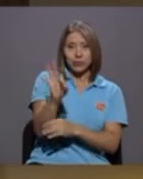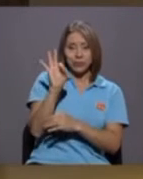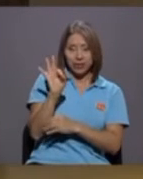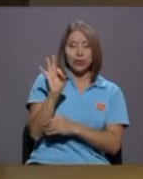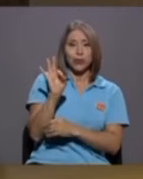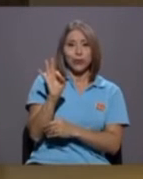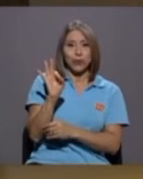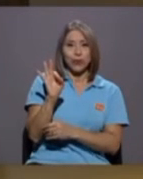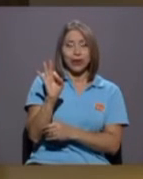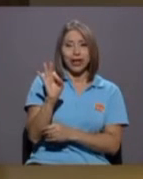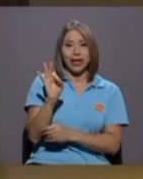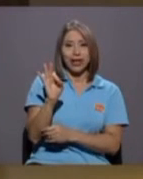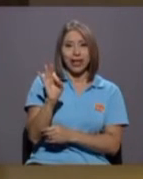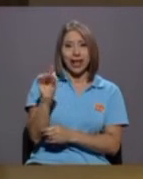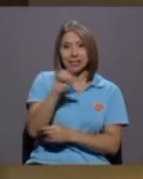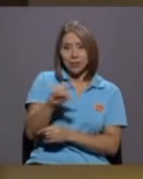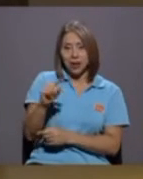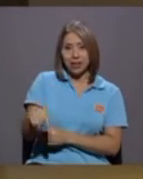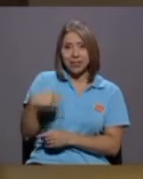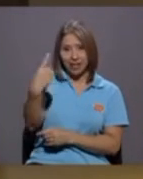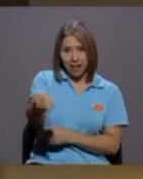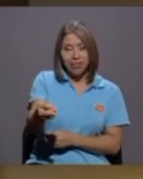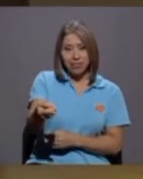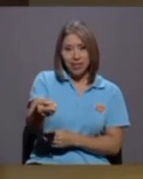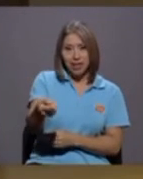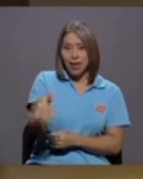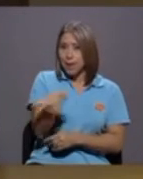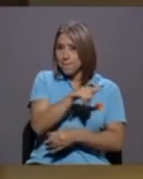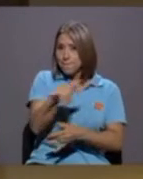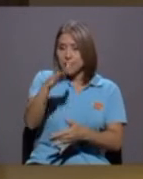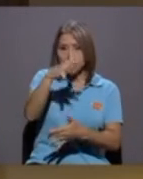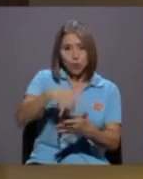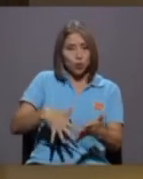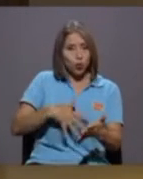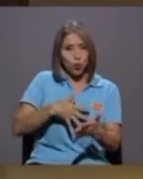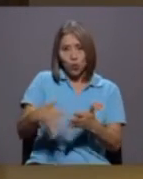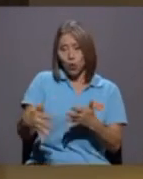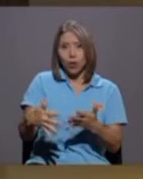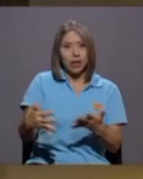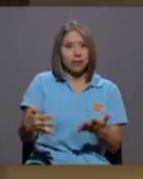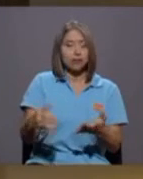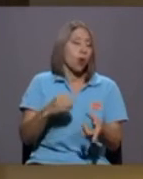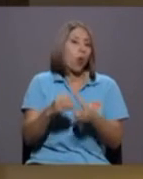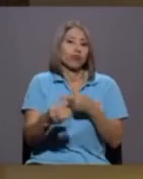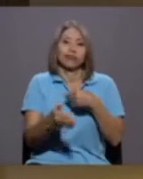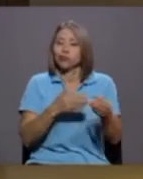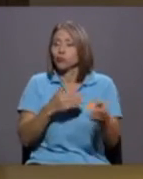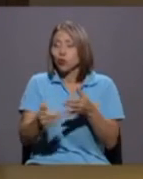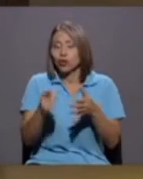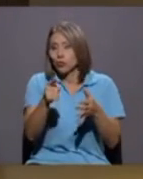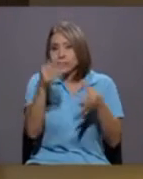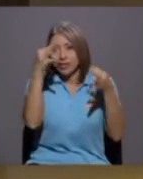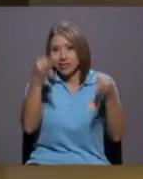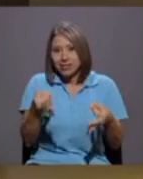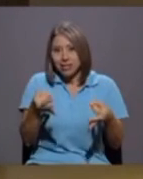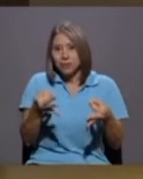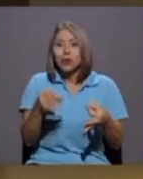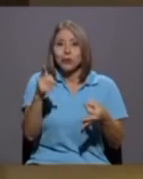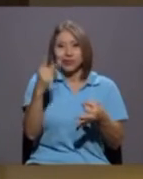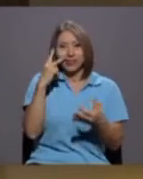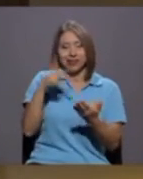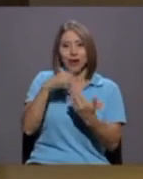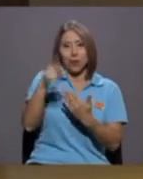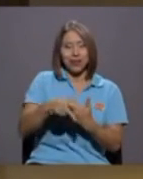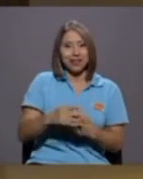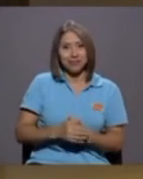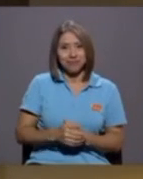que la semana entrante, en los mismos tiempos o en los tiempos que ustedes decidan, nos acompañen.